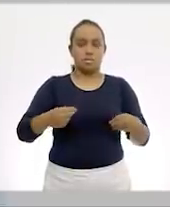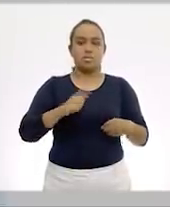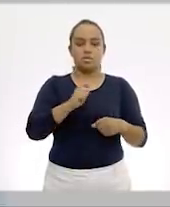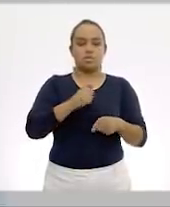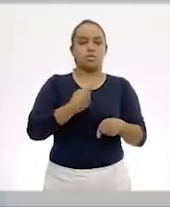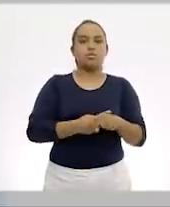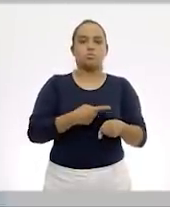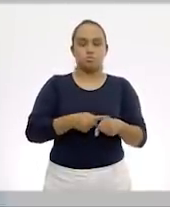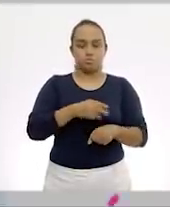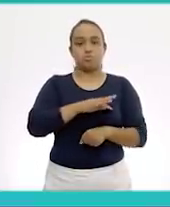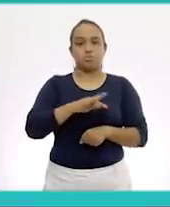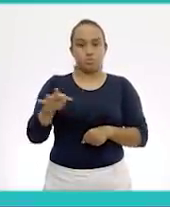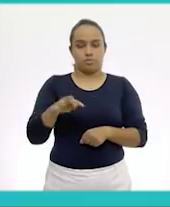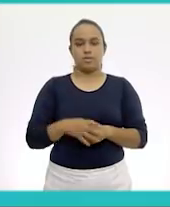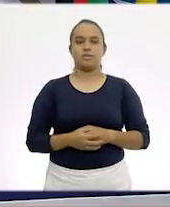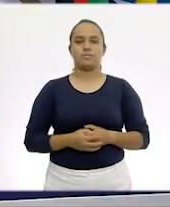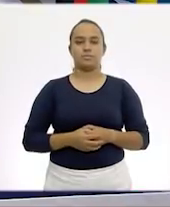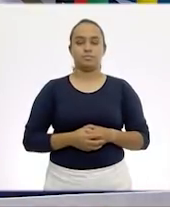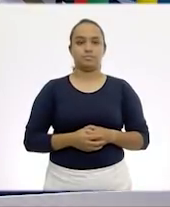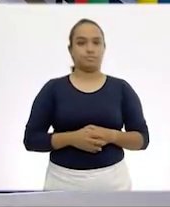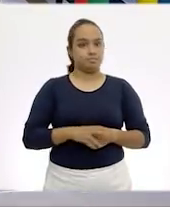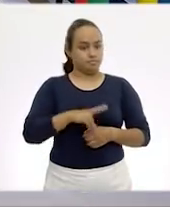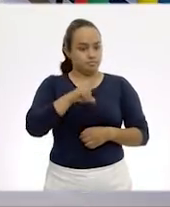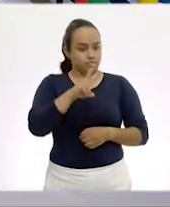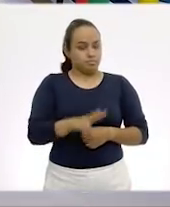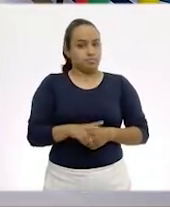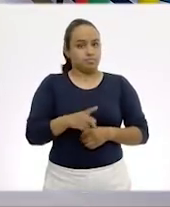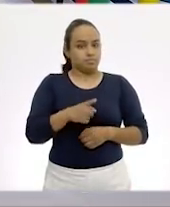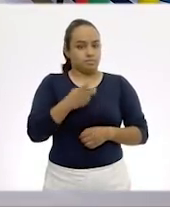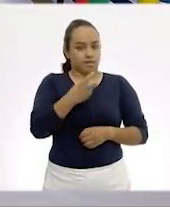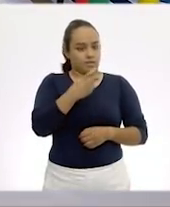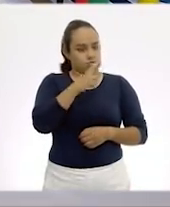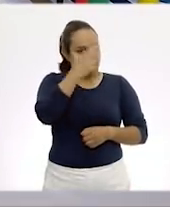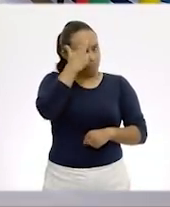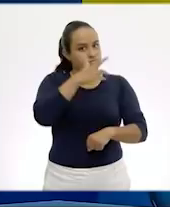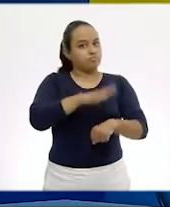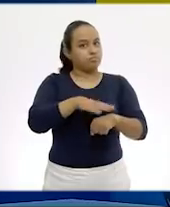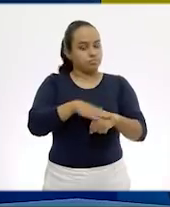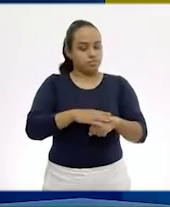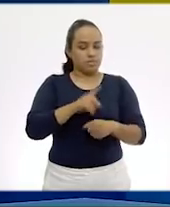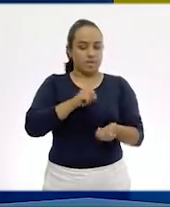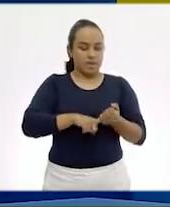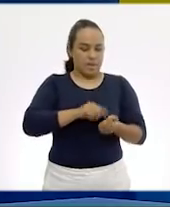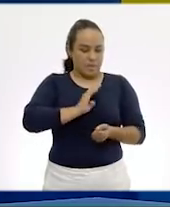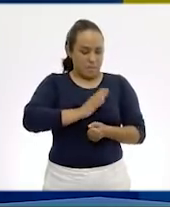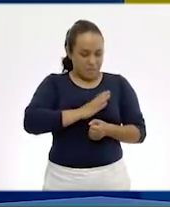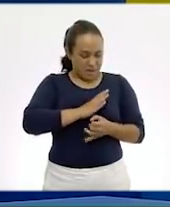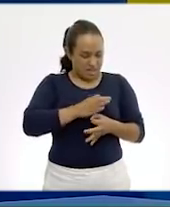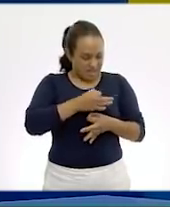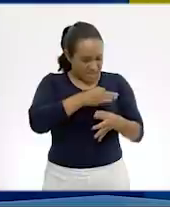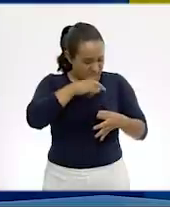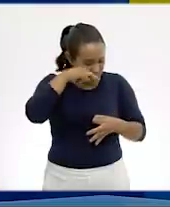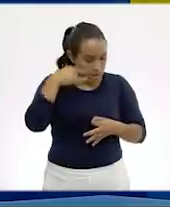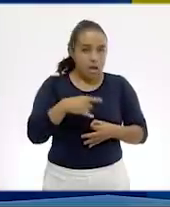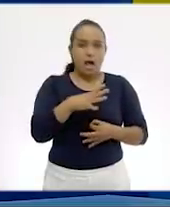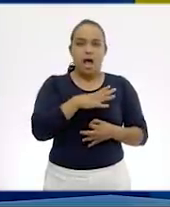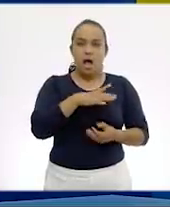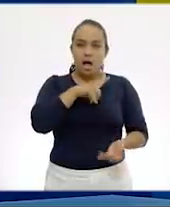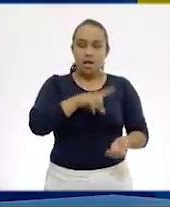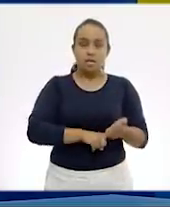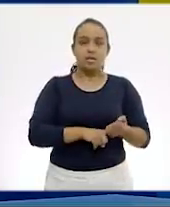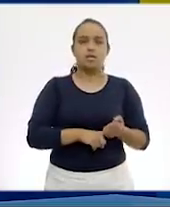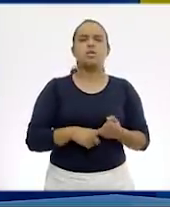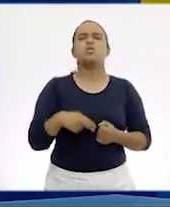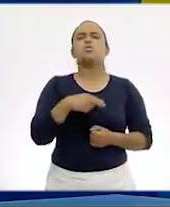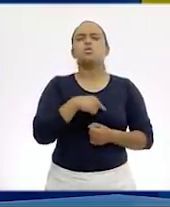para nosotras. Qué bueno que nos recuerdan que los microbios siempre están en nosotros, aunque